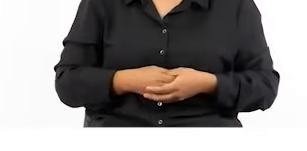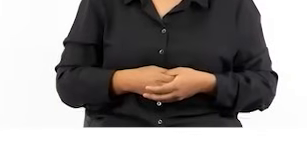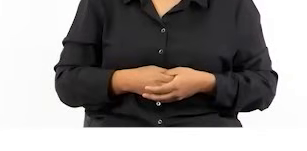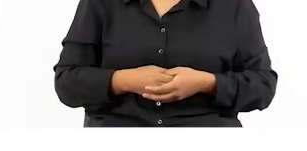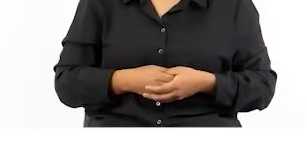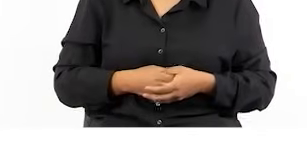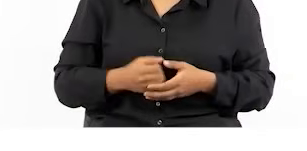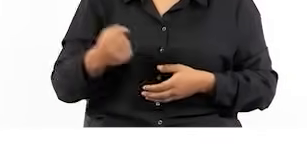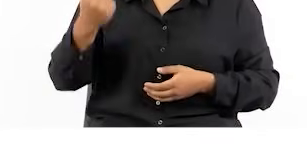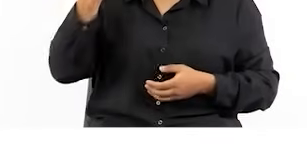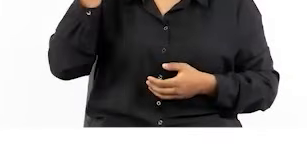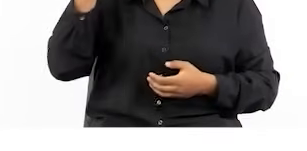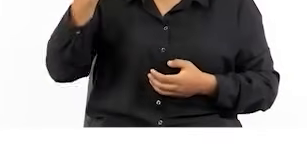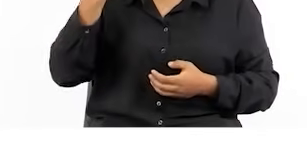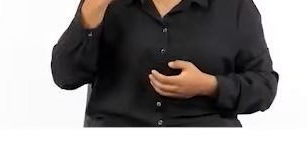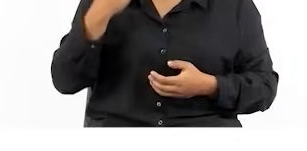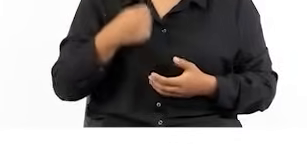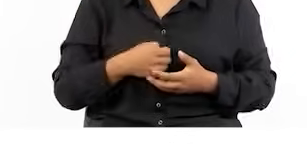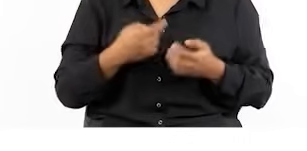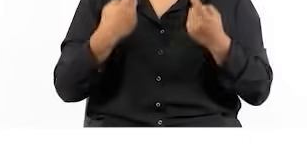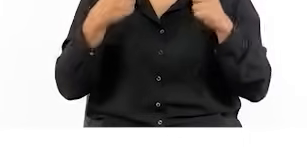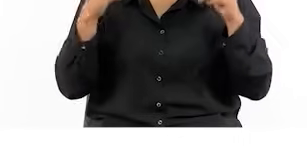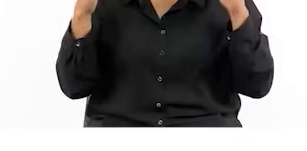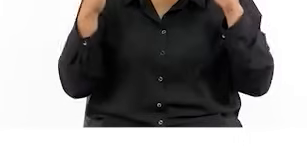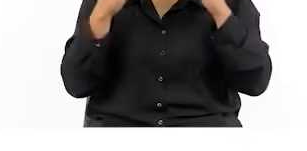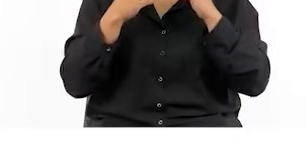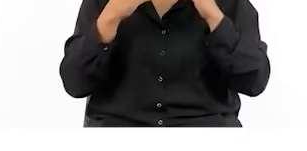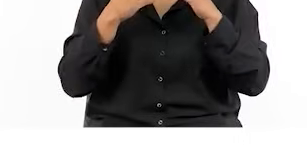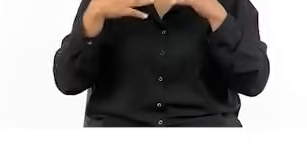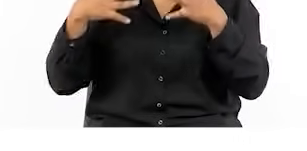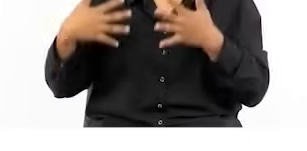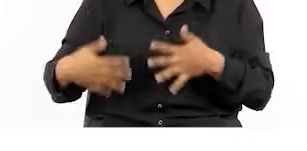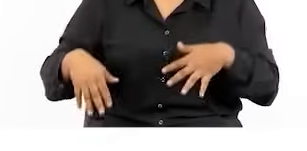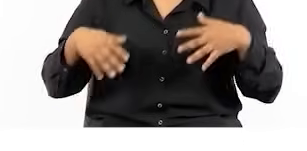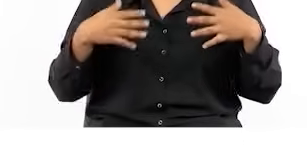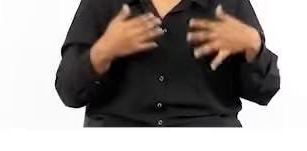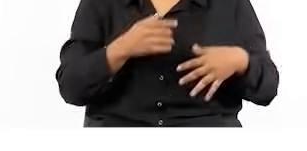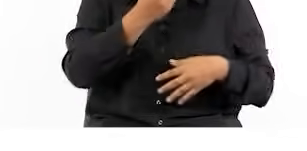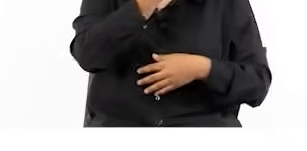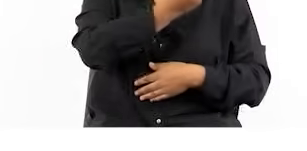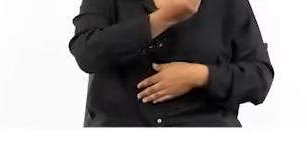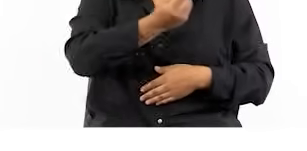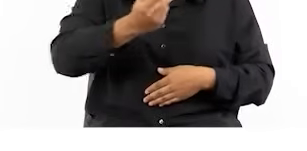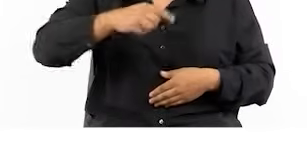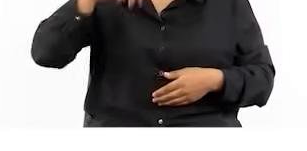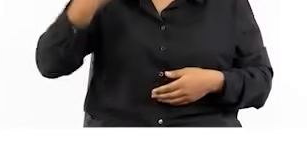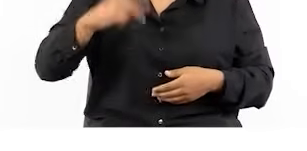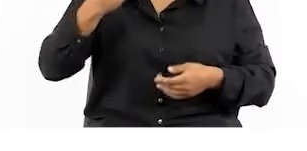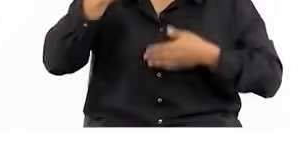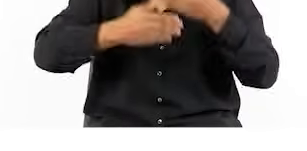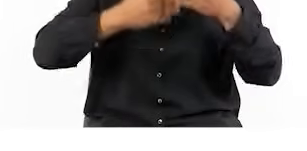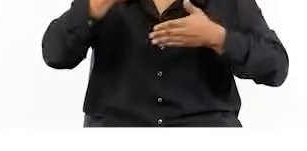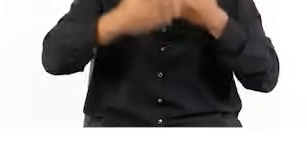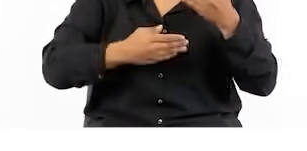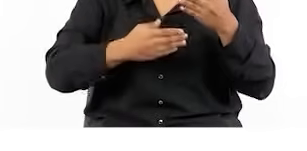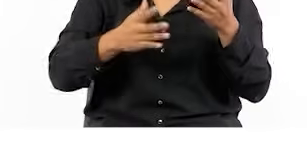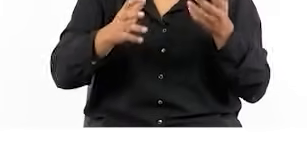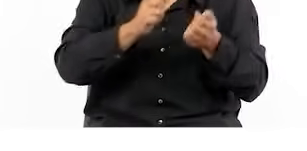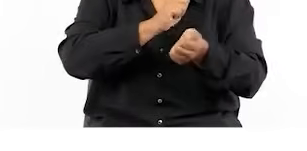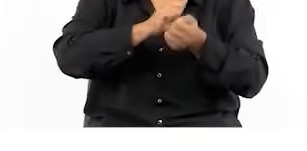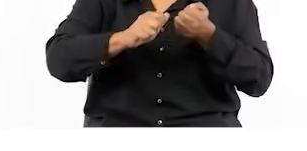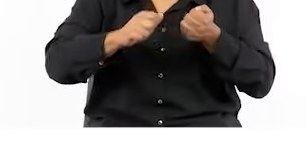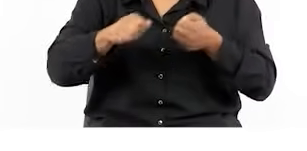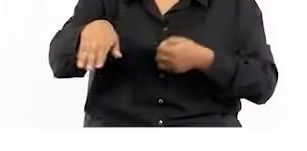el agua es un agente erosivo de gran importancia. Pero también las actividades humanas